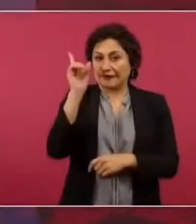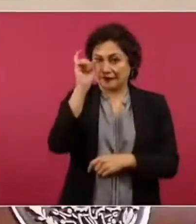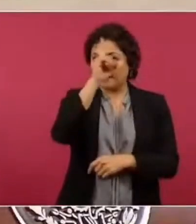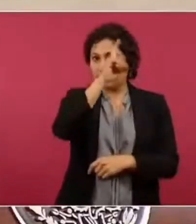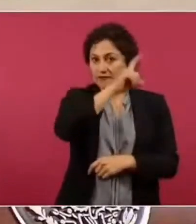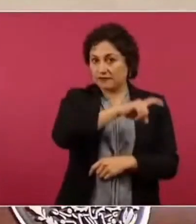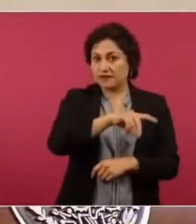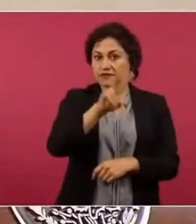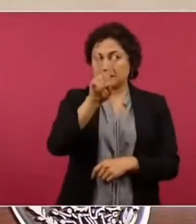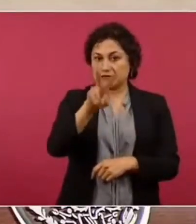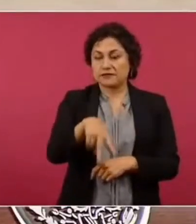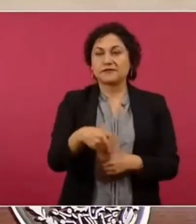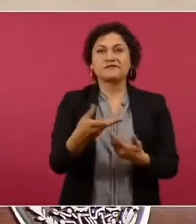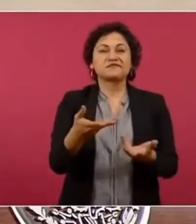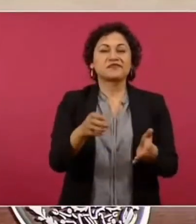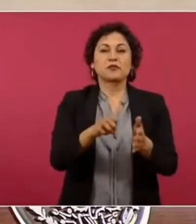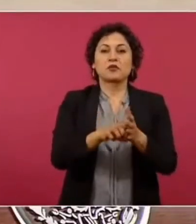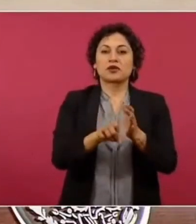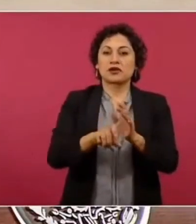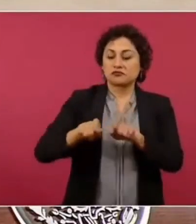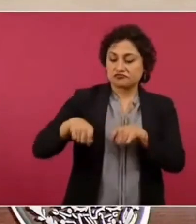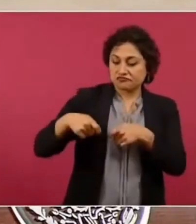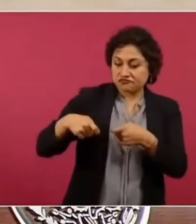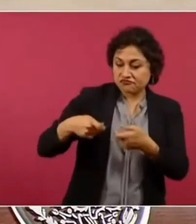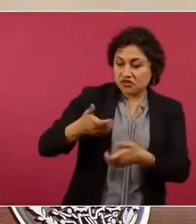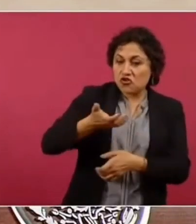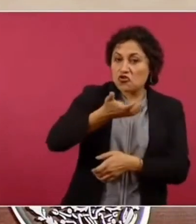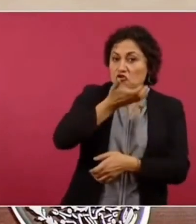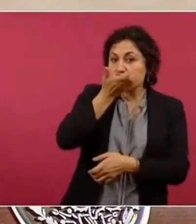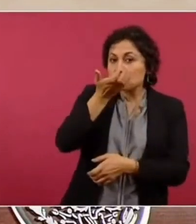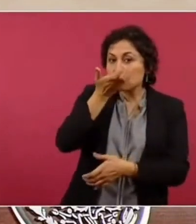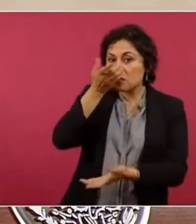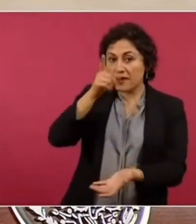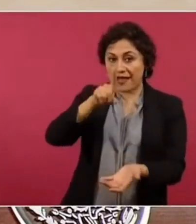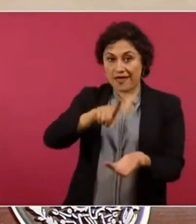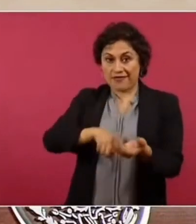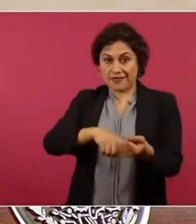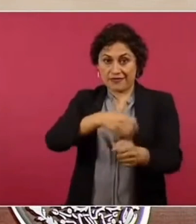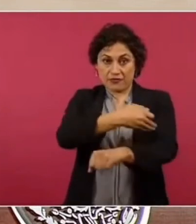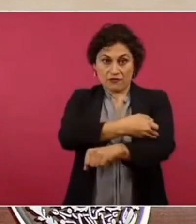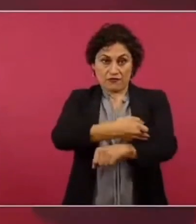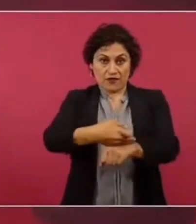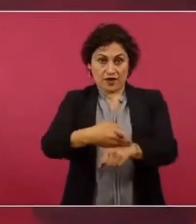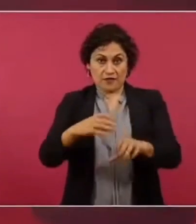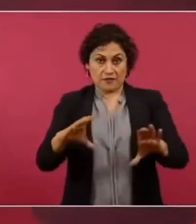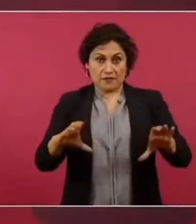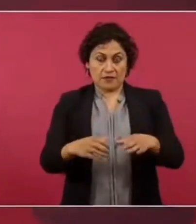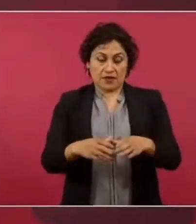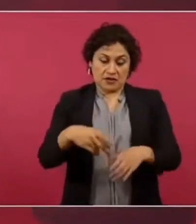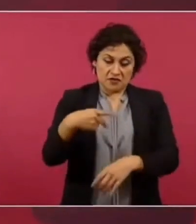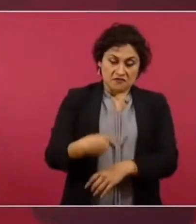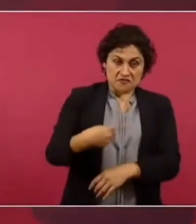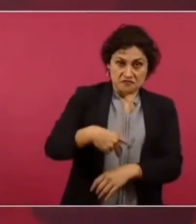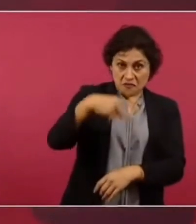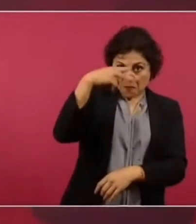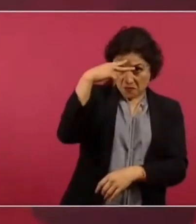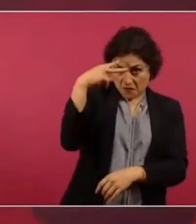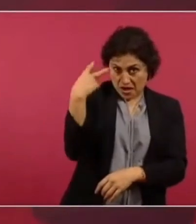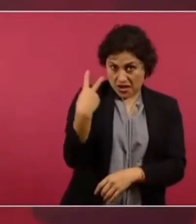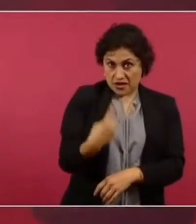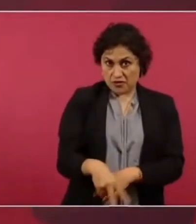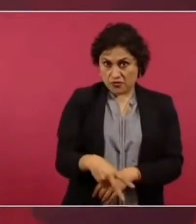la costumbre, la tradición en las familias mexicanas, la fortaleza de las culturas de